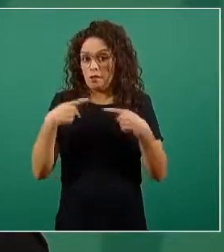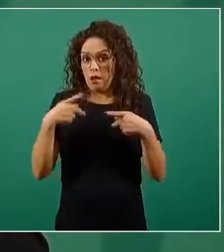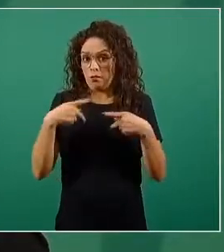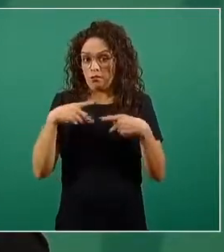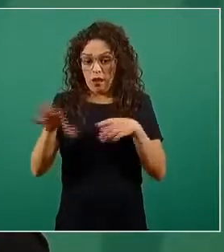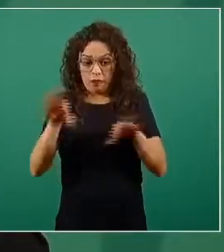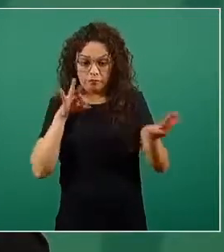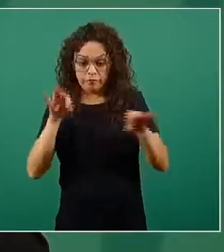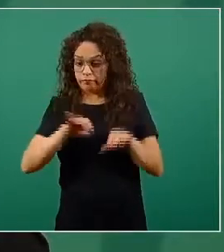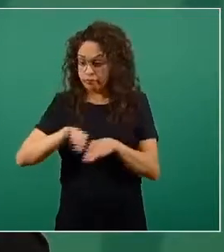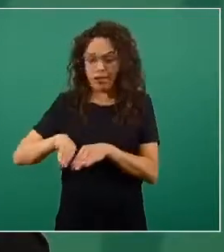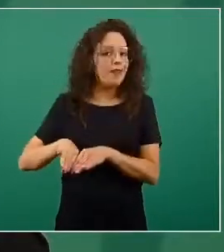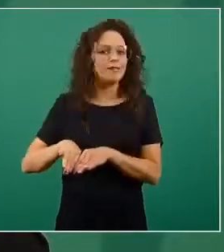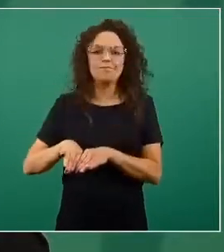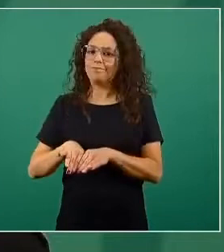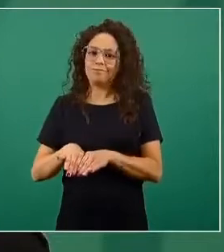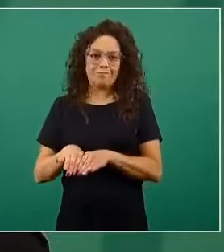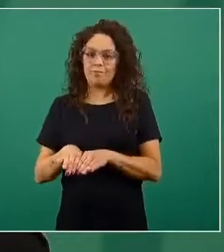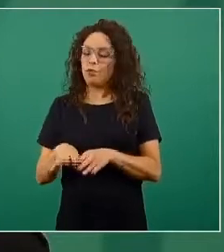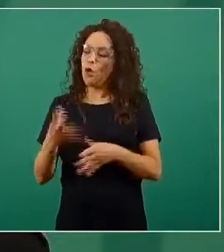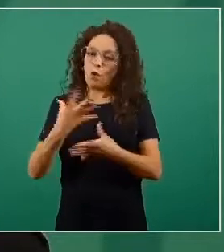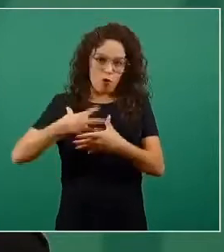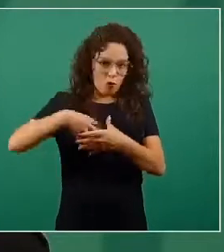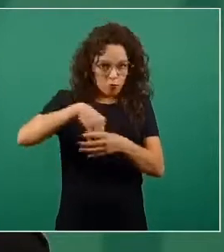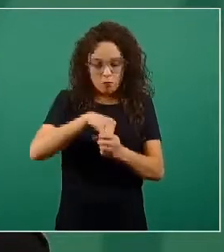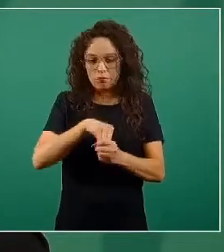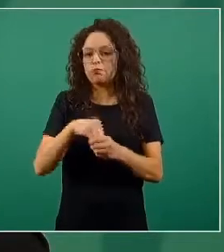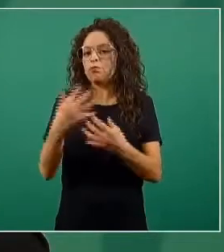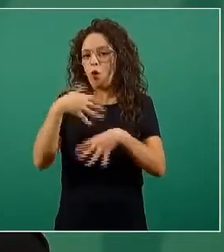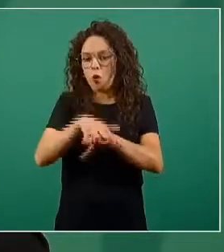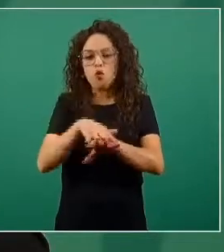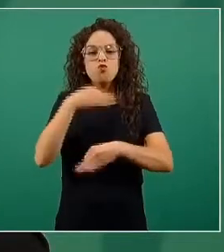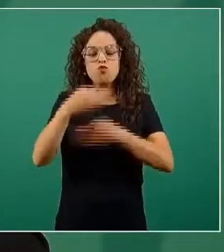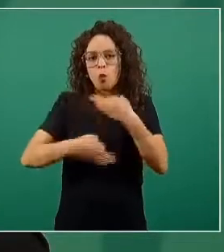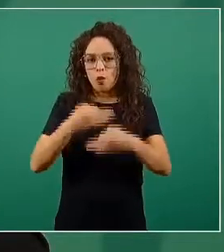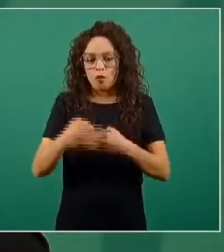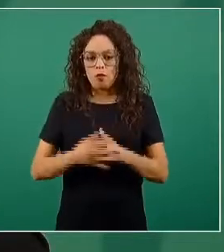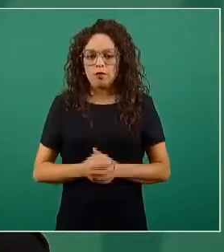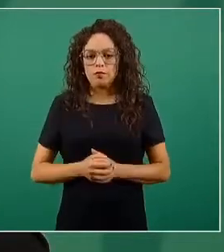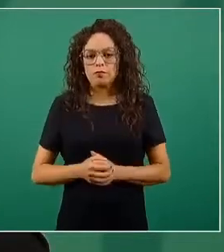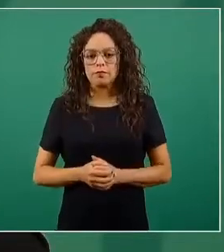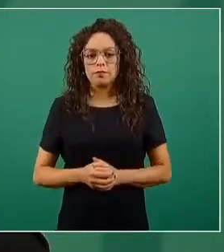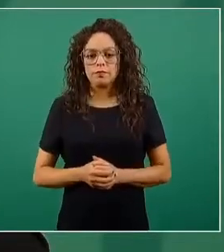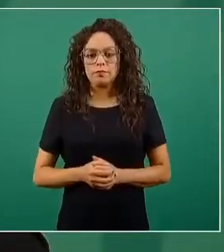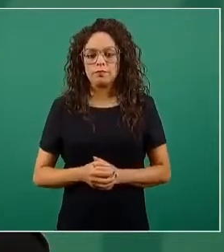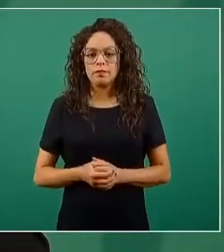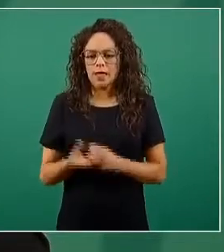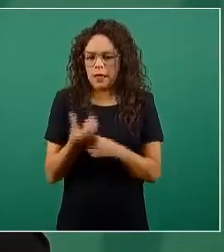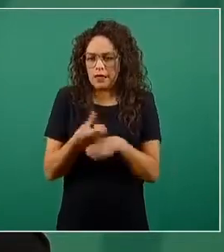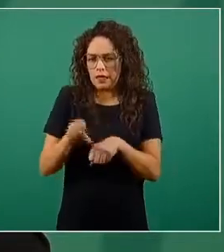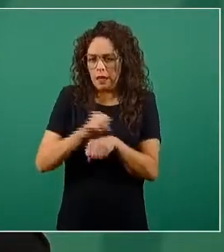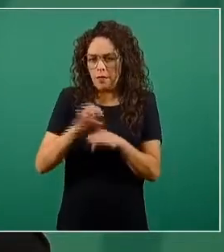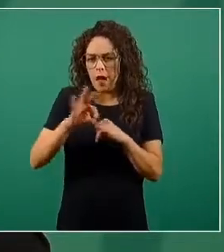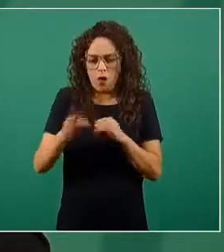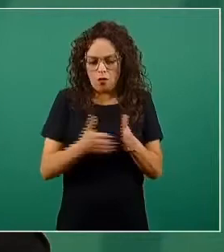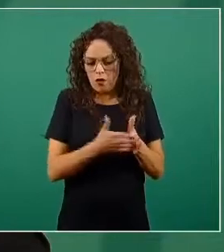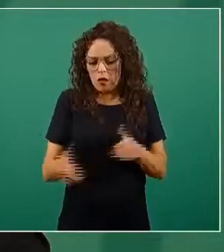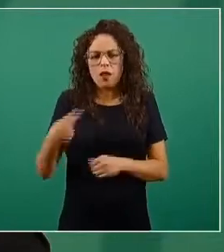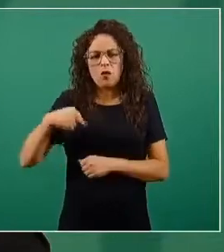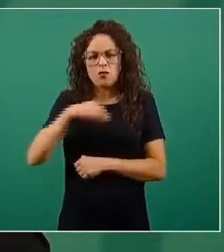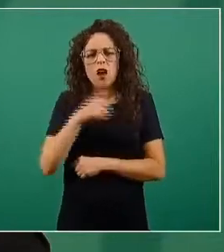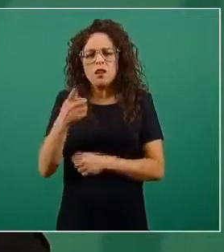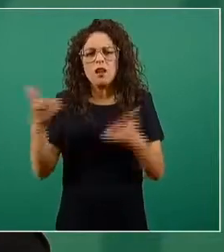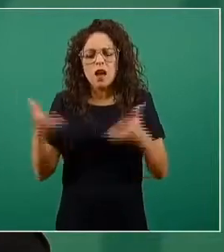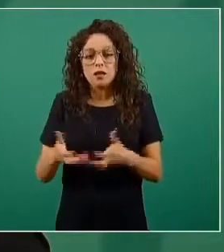estrategia es incluyente. A lo mejor lo que hemos estado haciendo en las últimas semanas es sí especificar